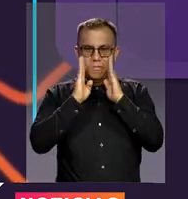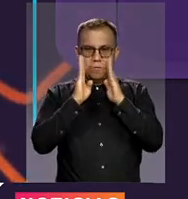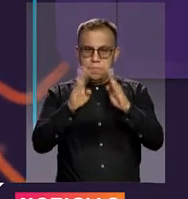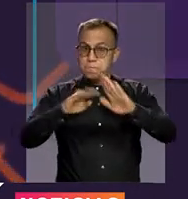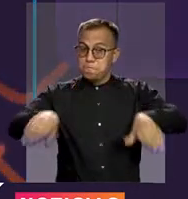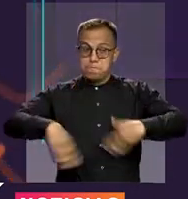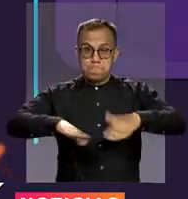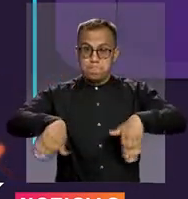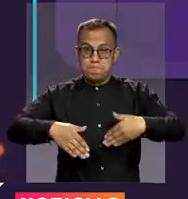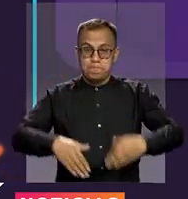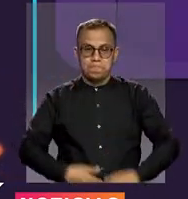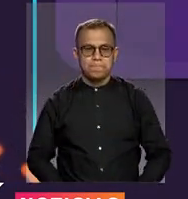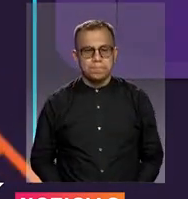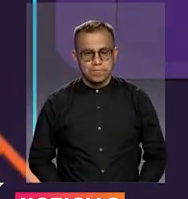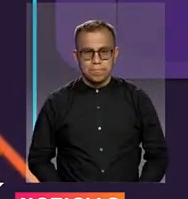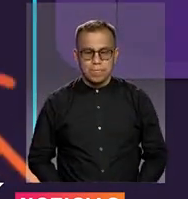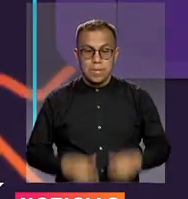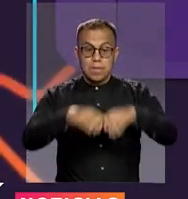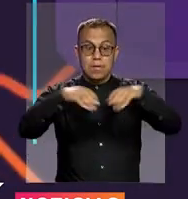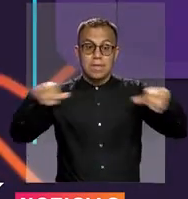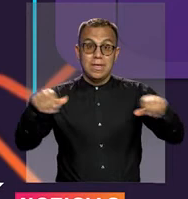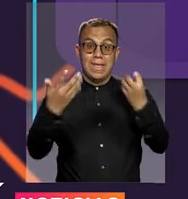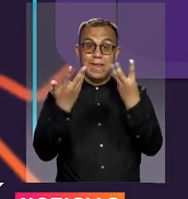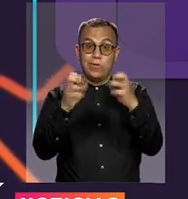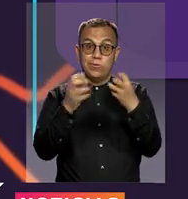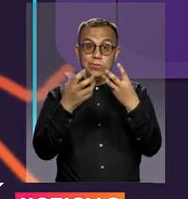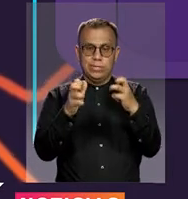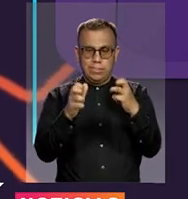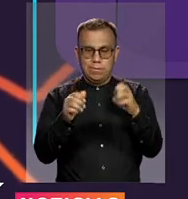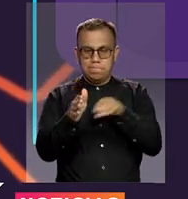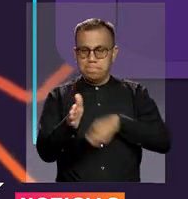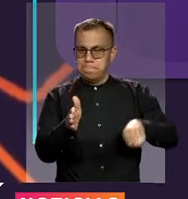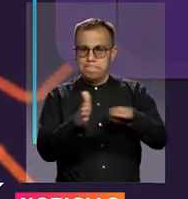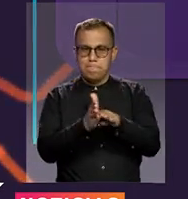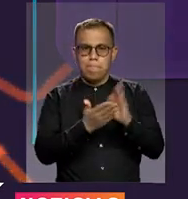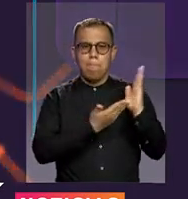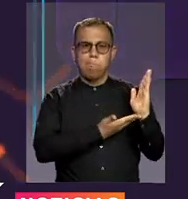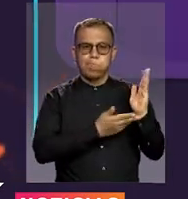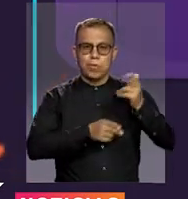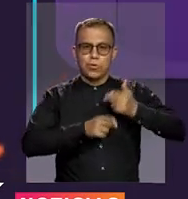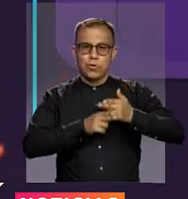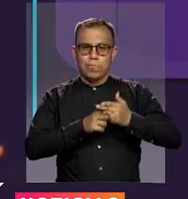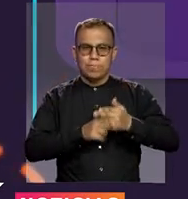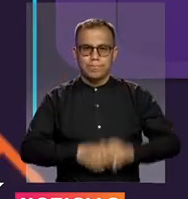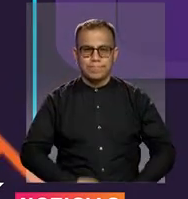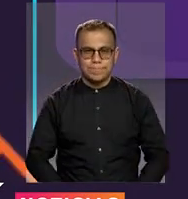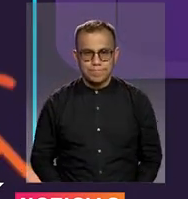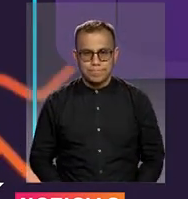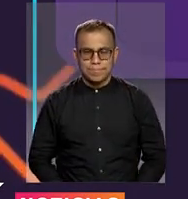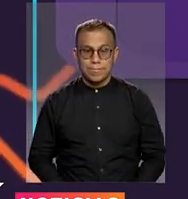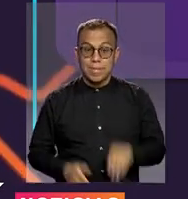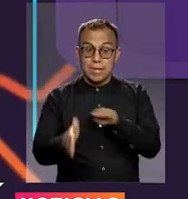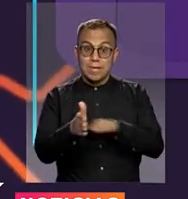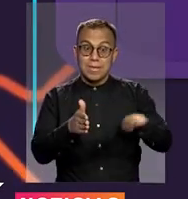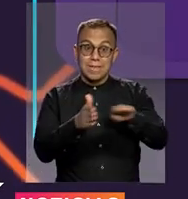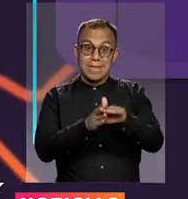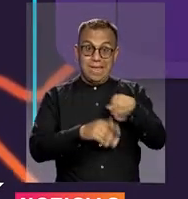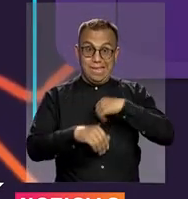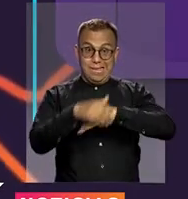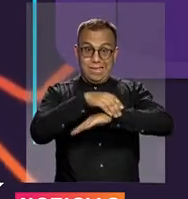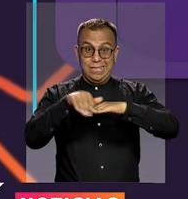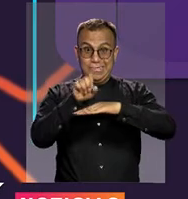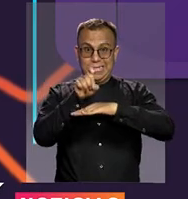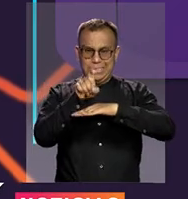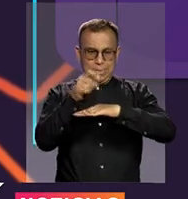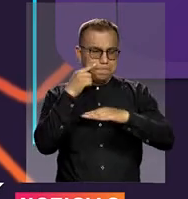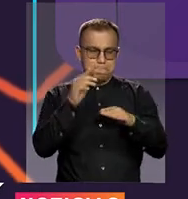Universidades. En la Calle 80, Quirigua y Polo. En la Troncal Calle Sexta, Guatoque